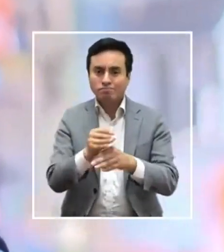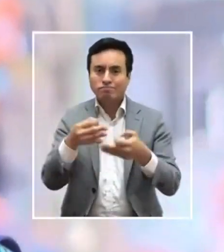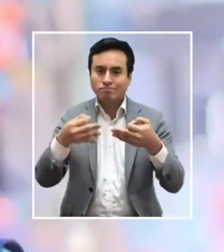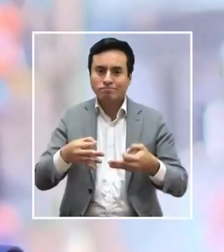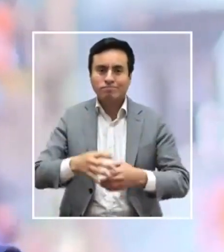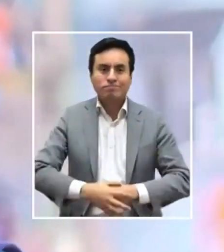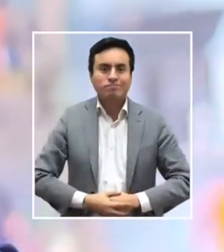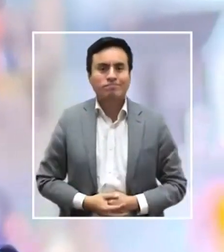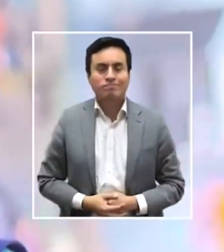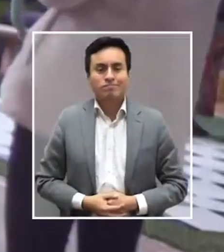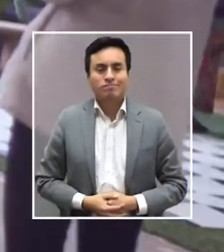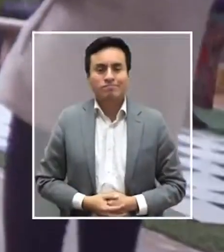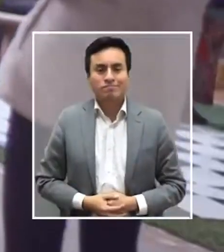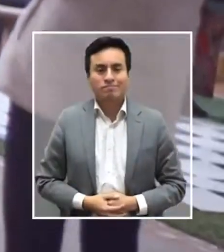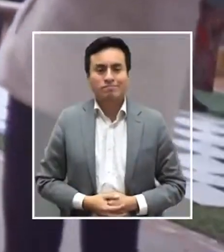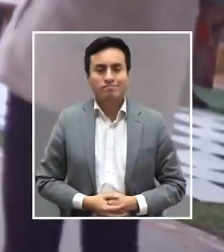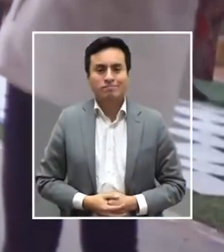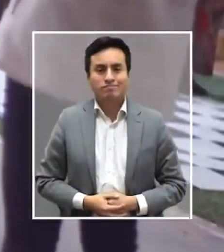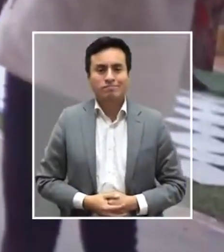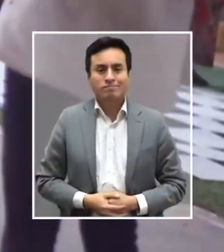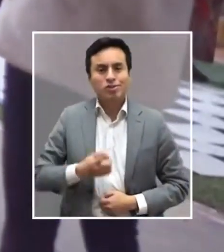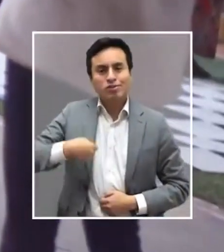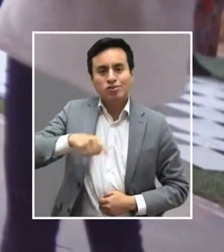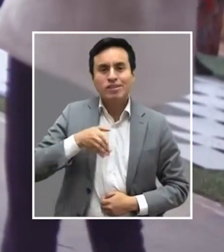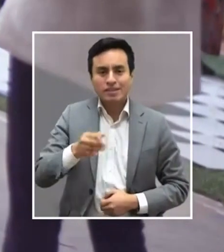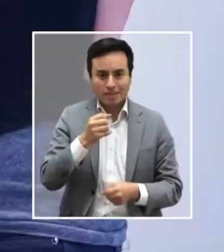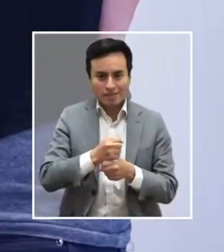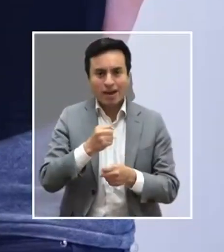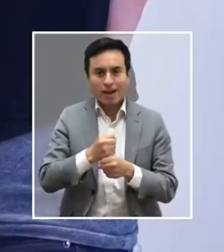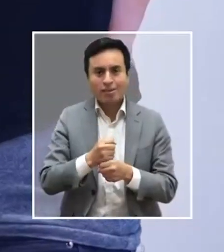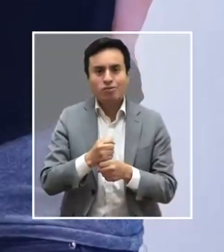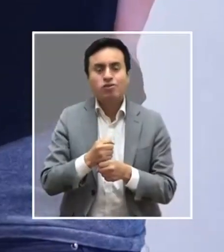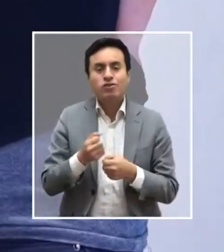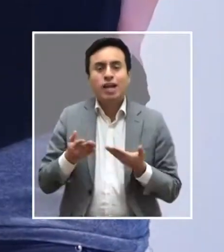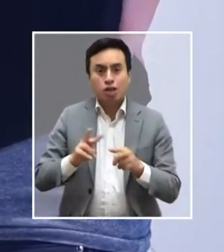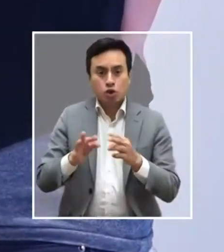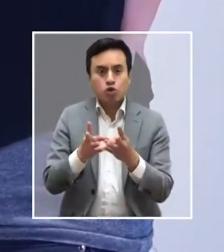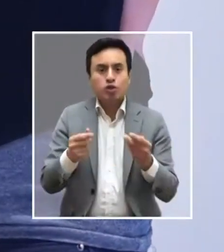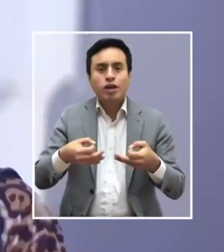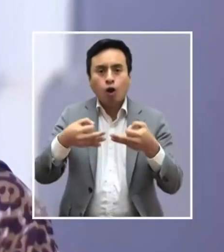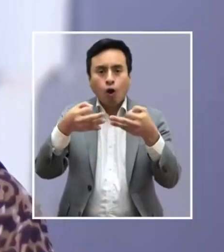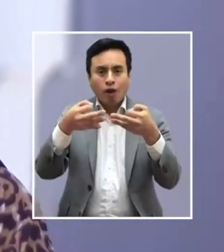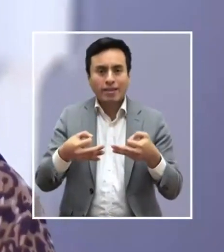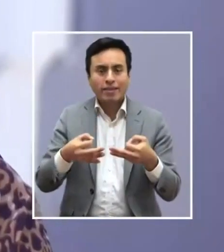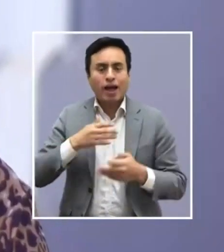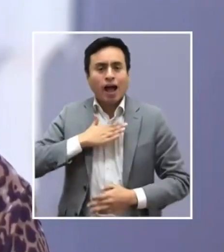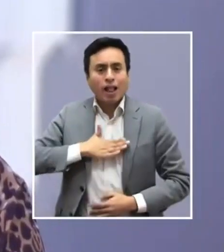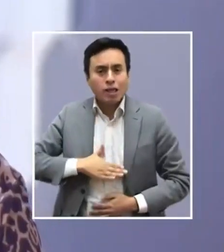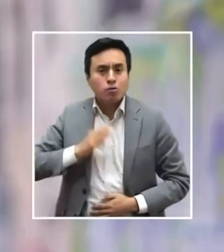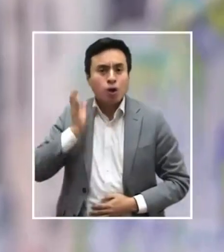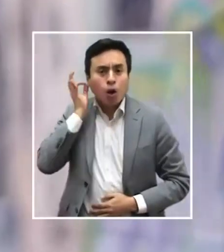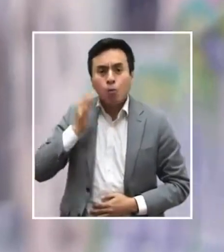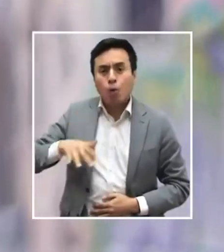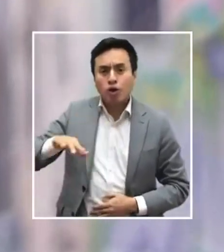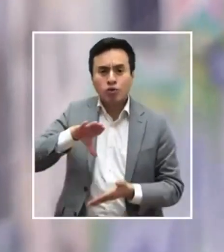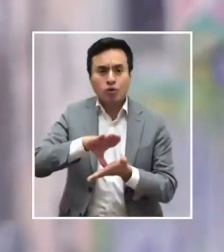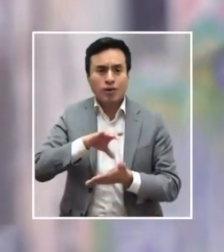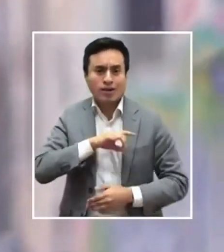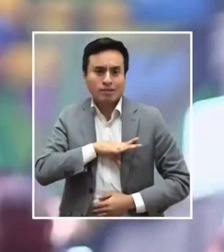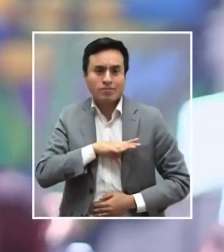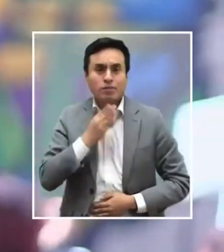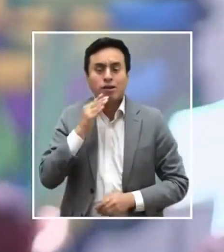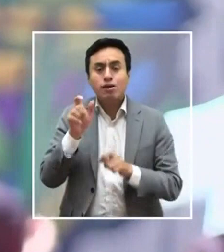instancias trabajando más de la cuenta para poder entregar una alimentación como corresponde a sus hijos, o también incluso pagando algunos